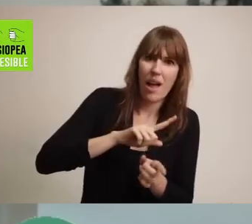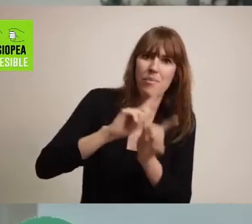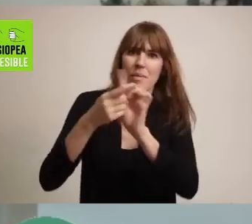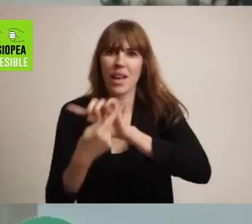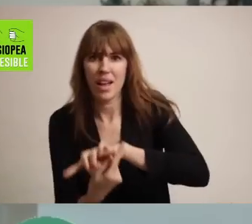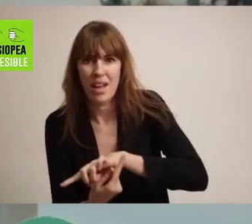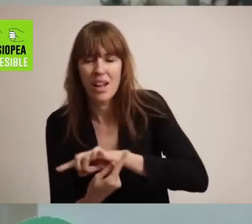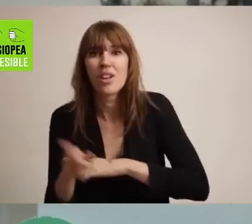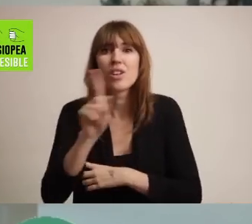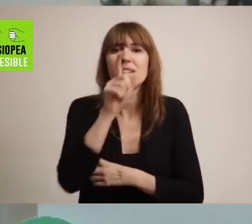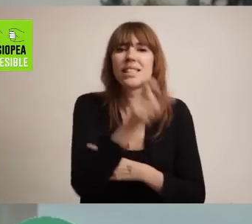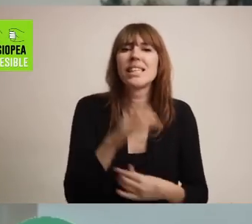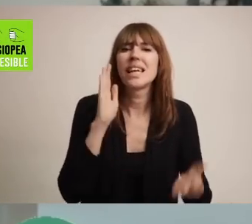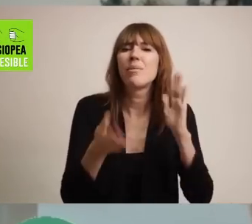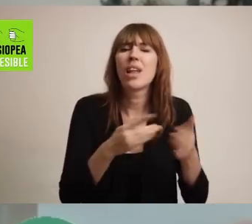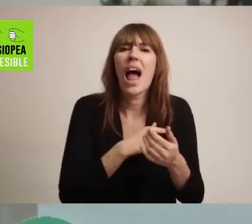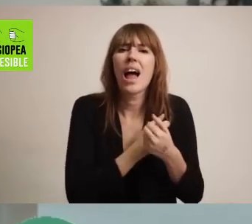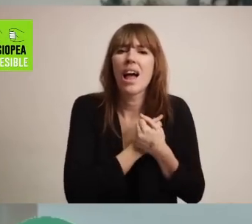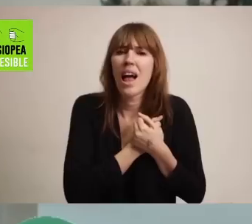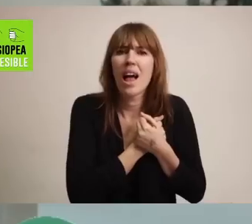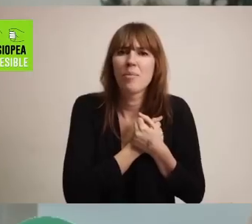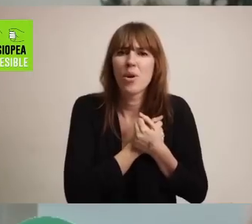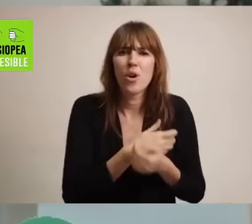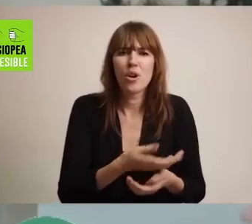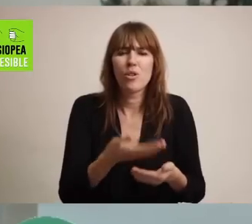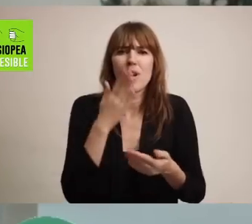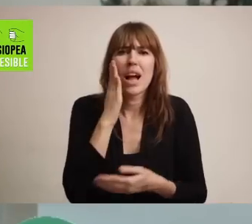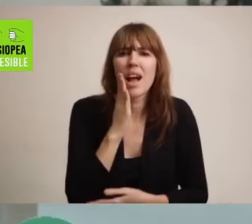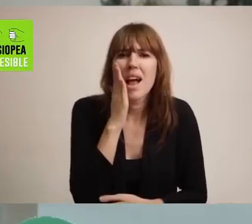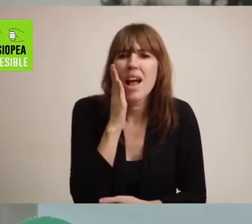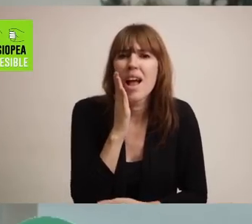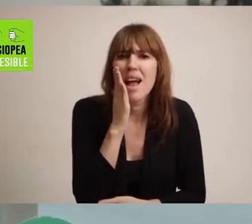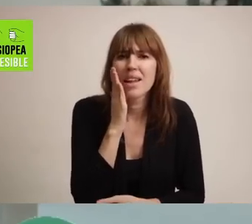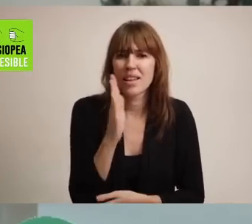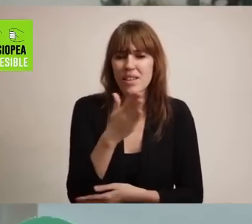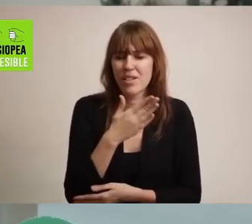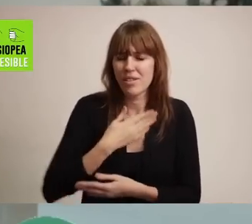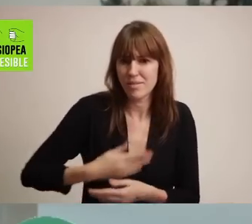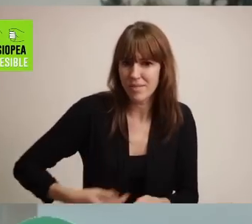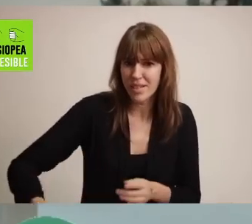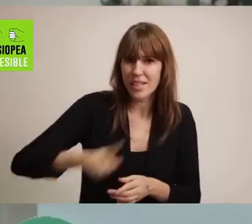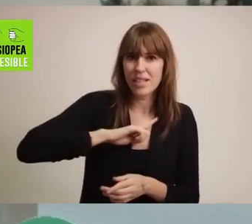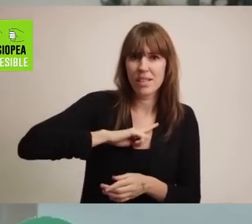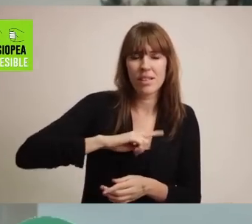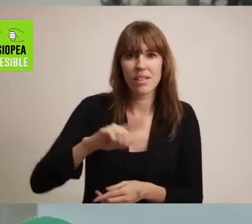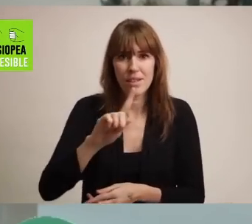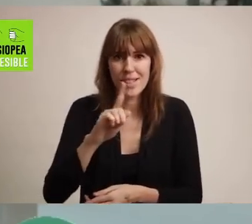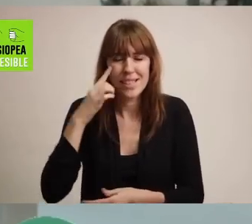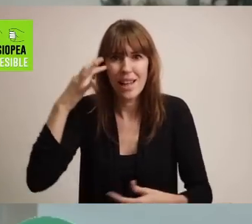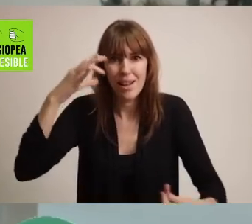las cosas sin amor y sin querer que se le retribuya, y queriendo que se le retribuya, sino porque es por pura